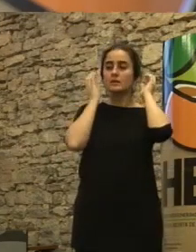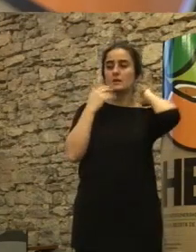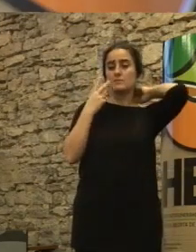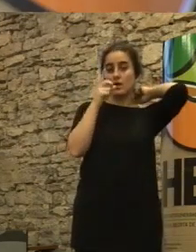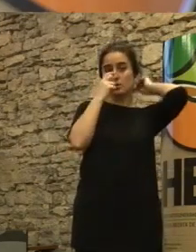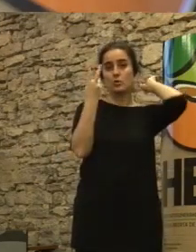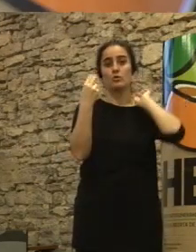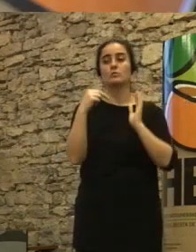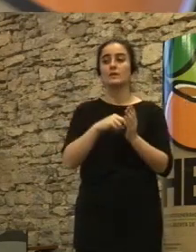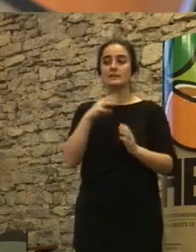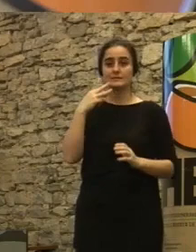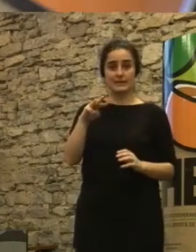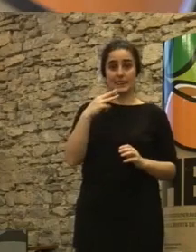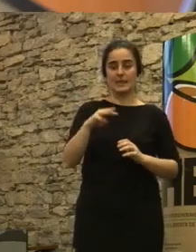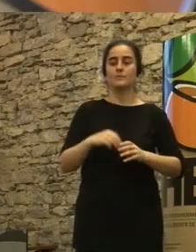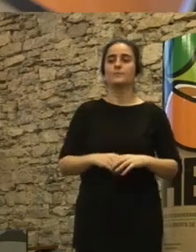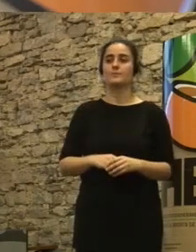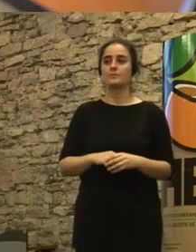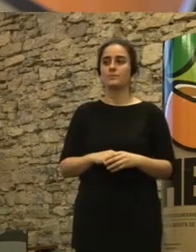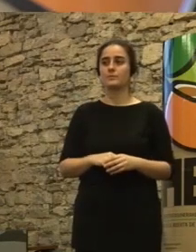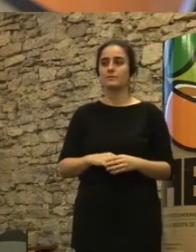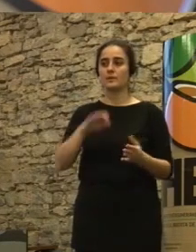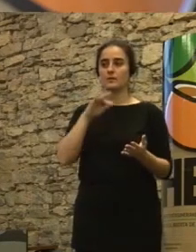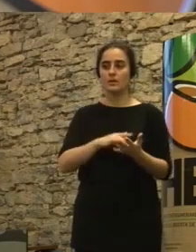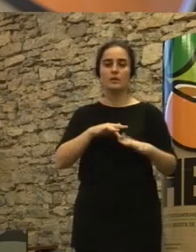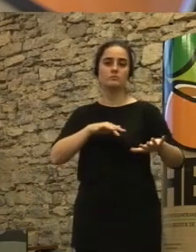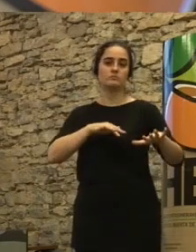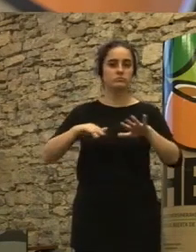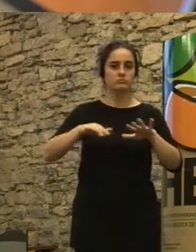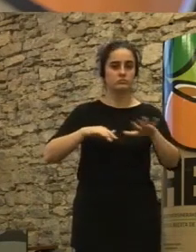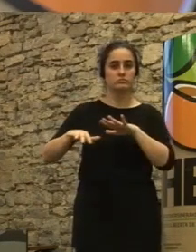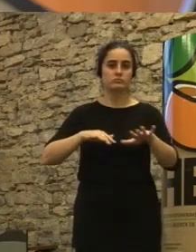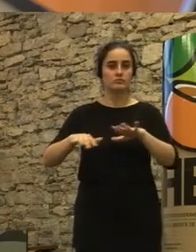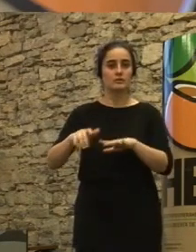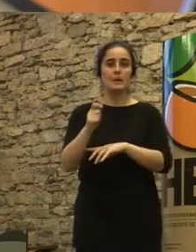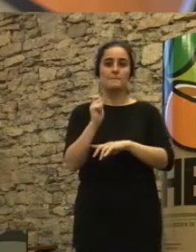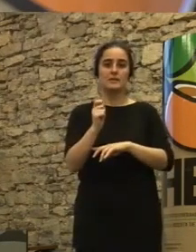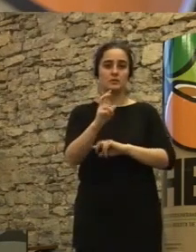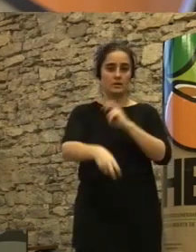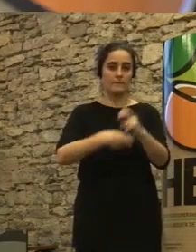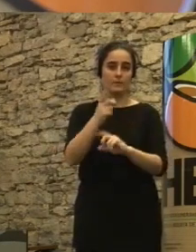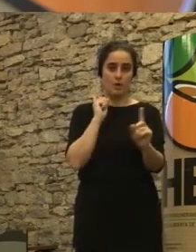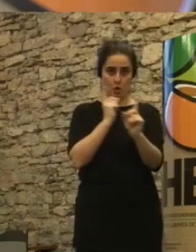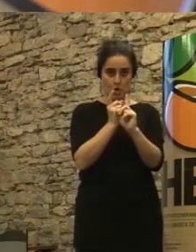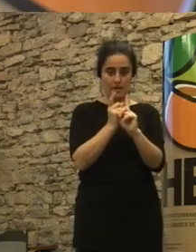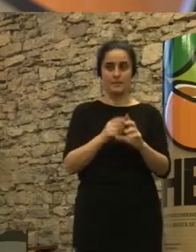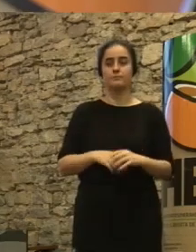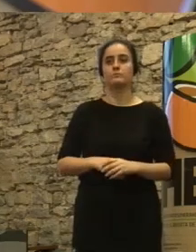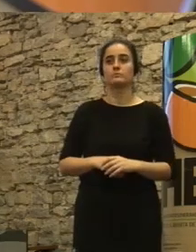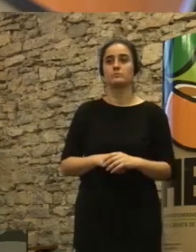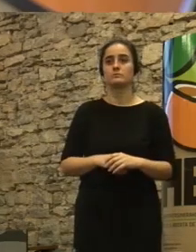2013... pues hubo movilizaciones contra la reforma de las pensiones.